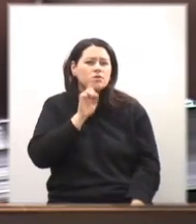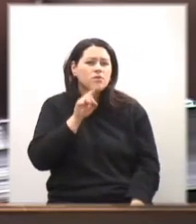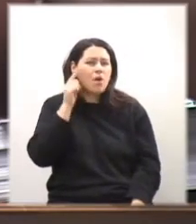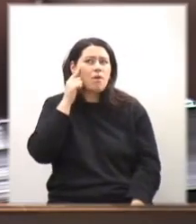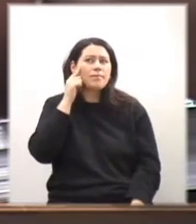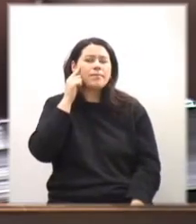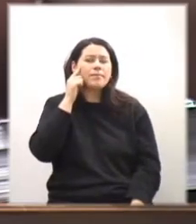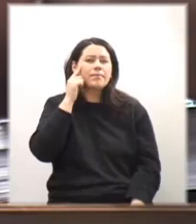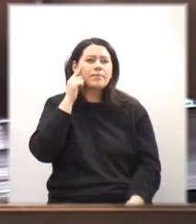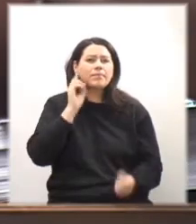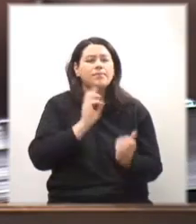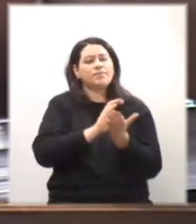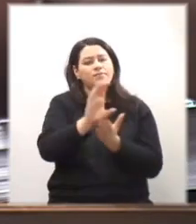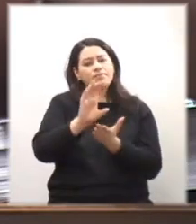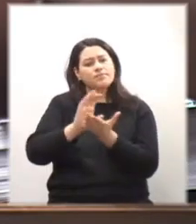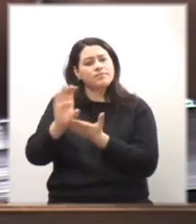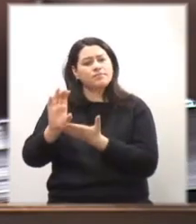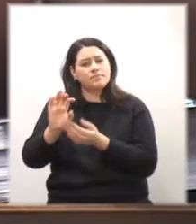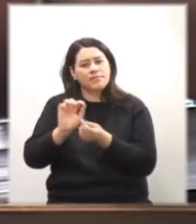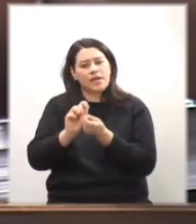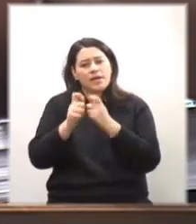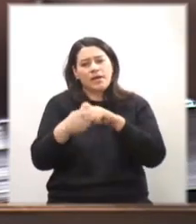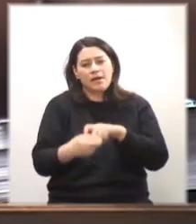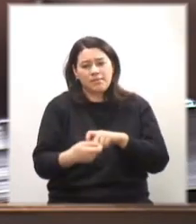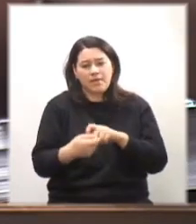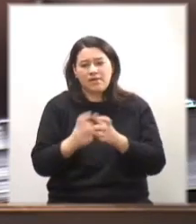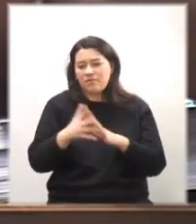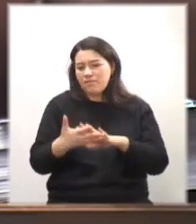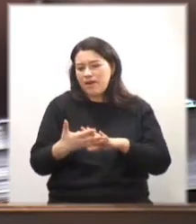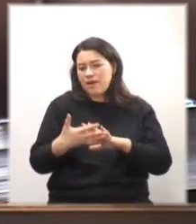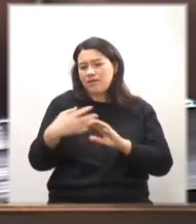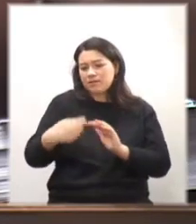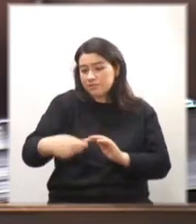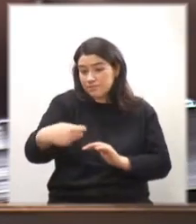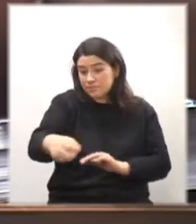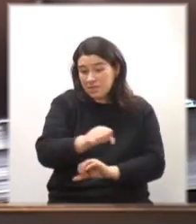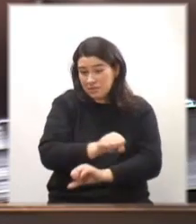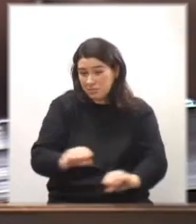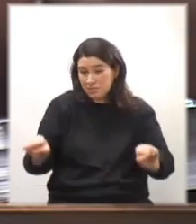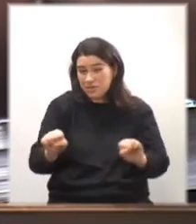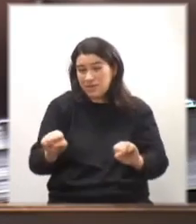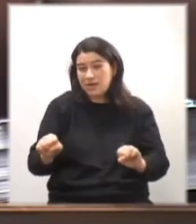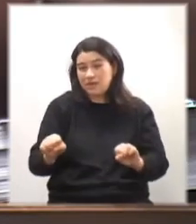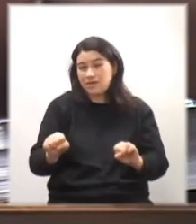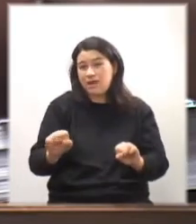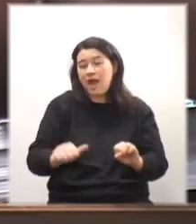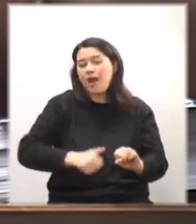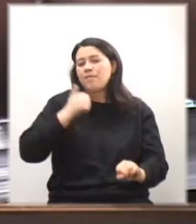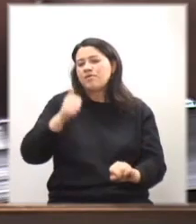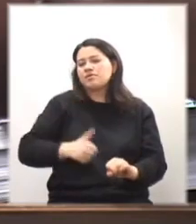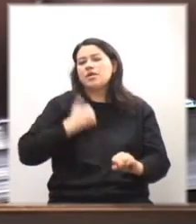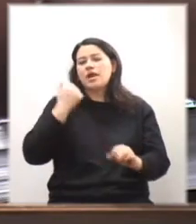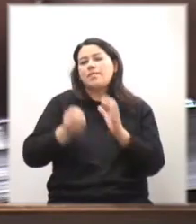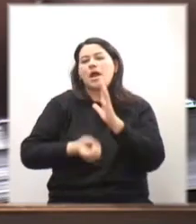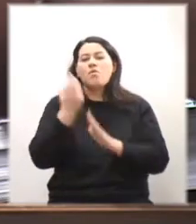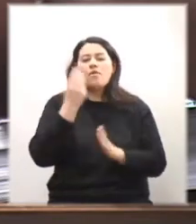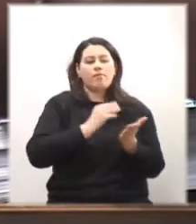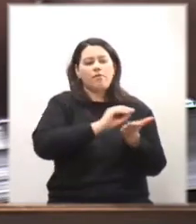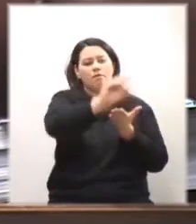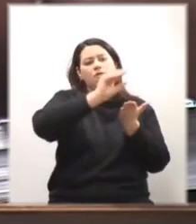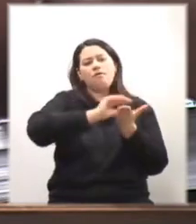las partidas para transformarlas en bolsones de crédito, donde pueden echar mano para un nuevo circo